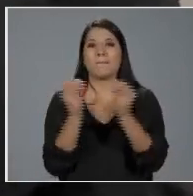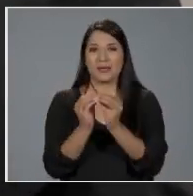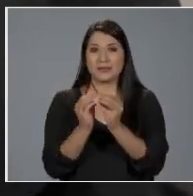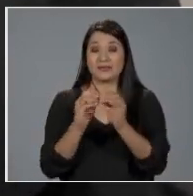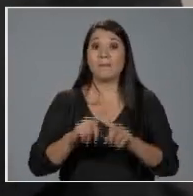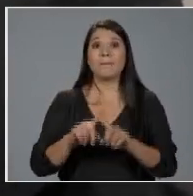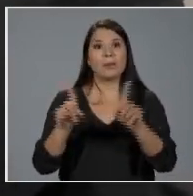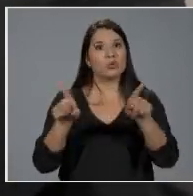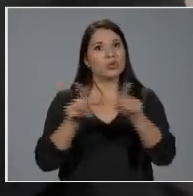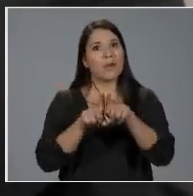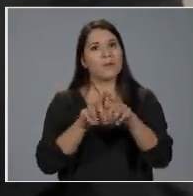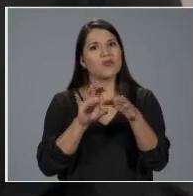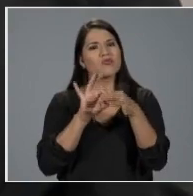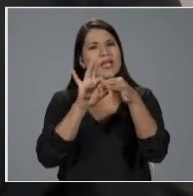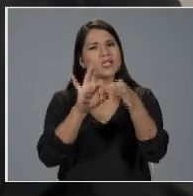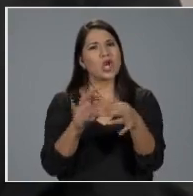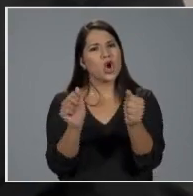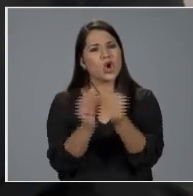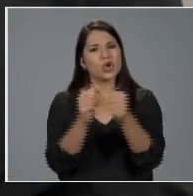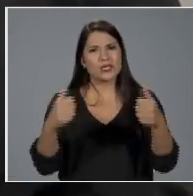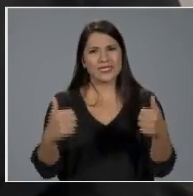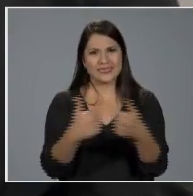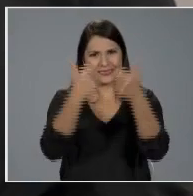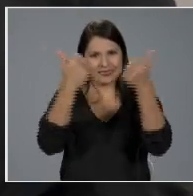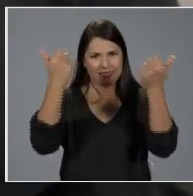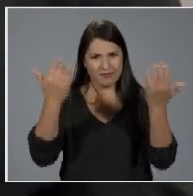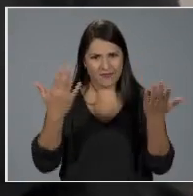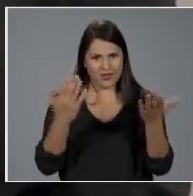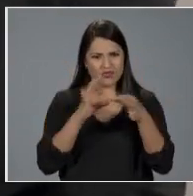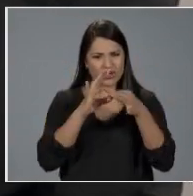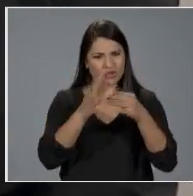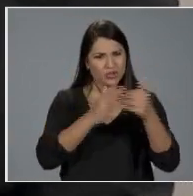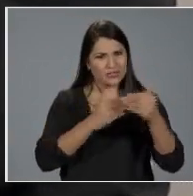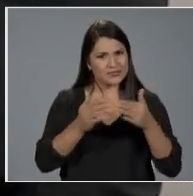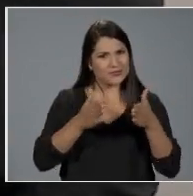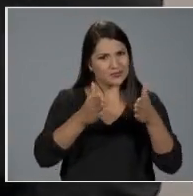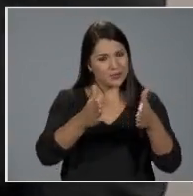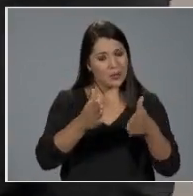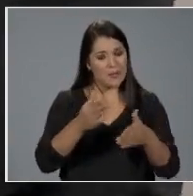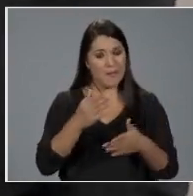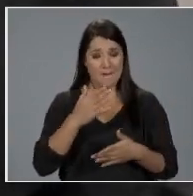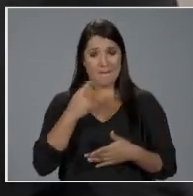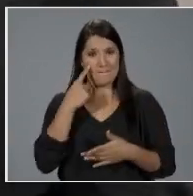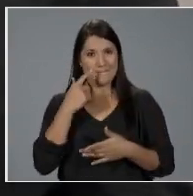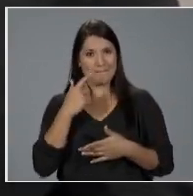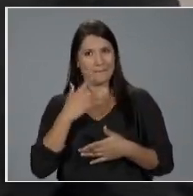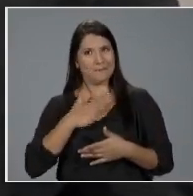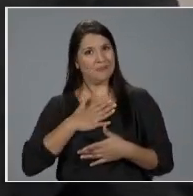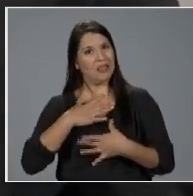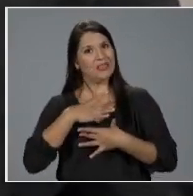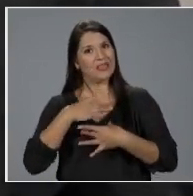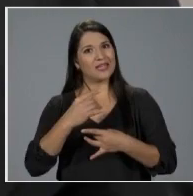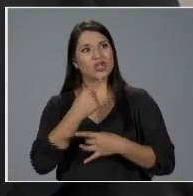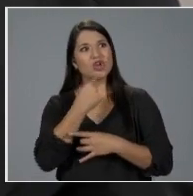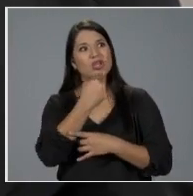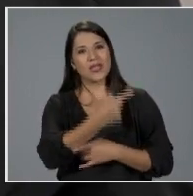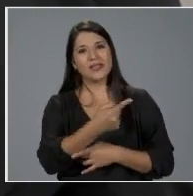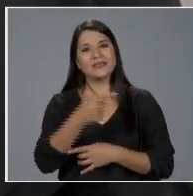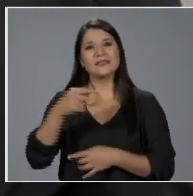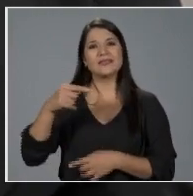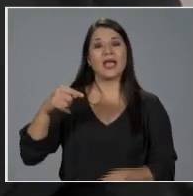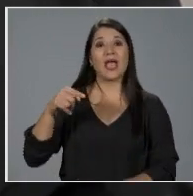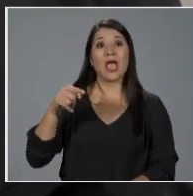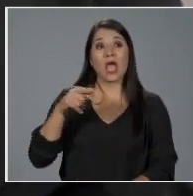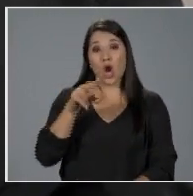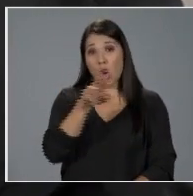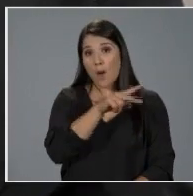pero también con respecto a los desafíos que plantea de infraestructura. Me parece interesante lo que plantea Paco Barahona, que dice